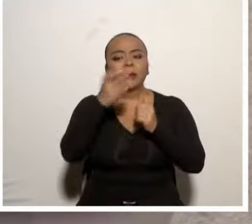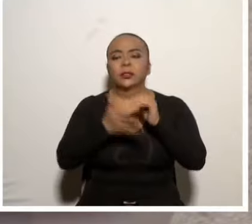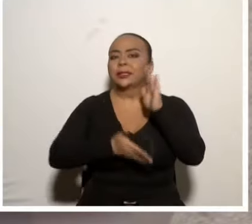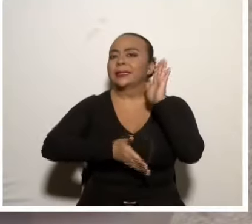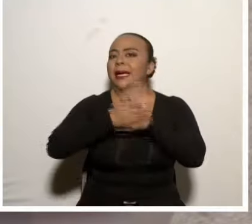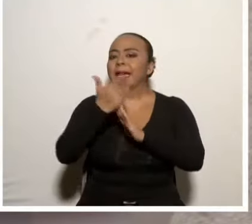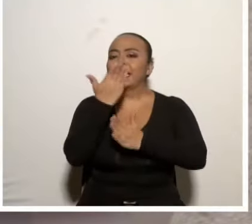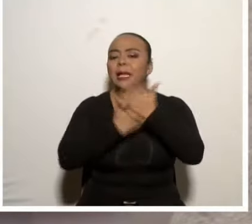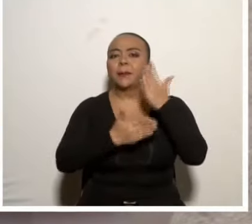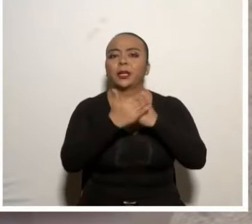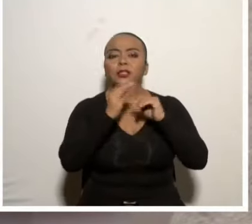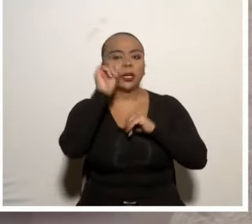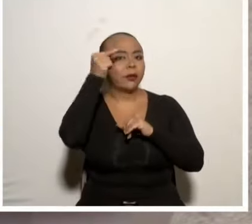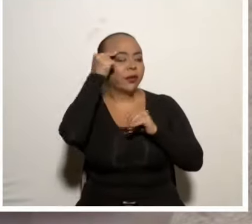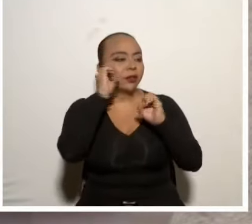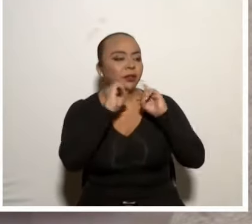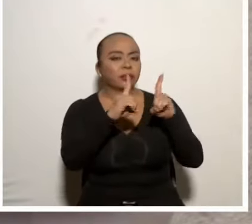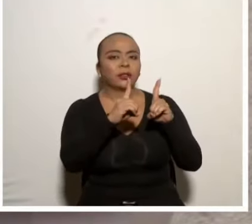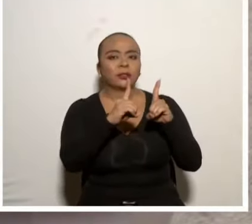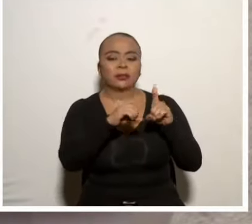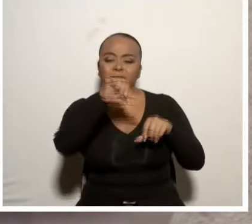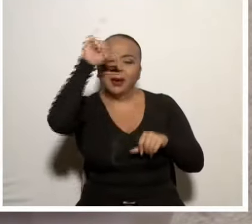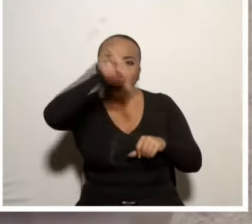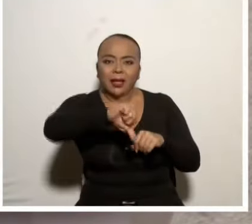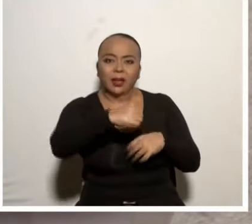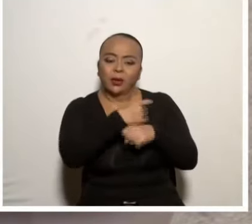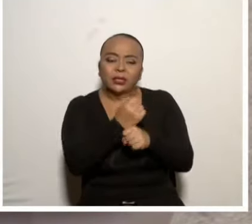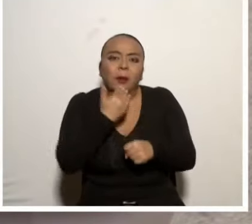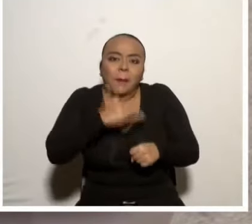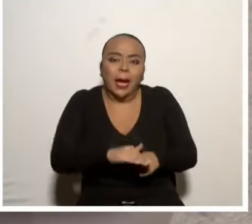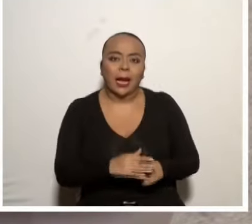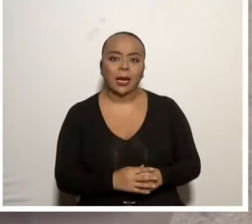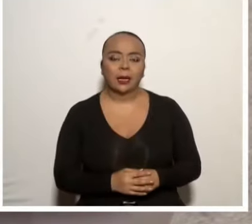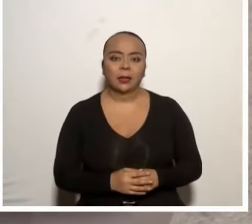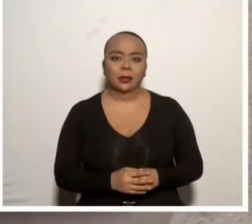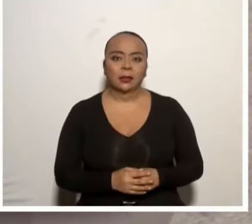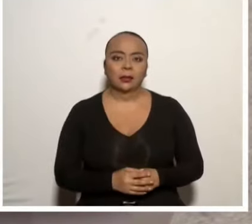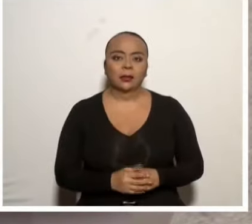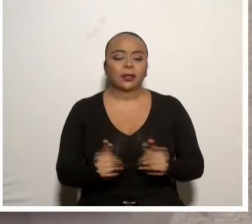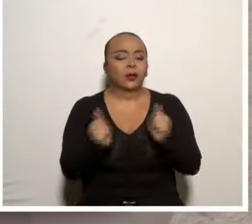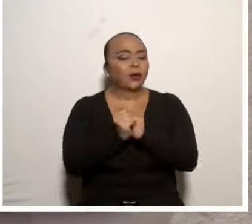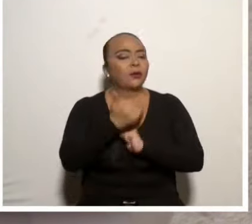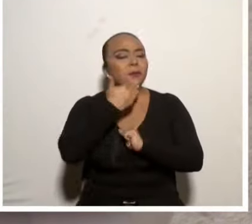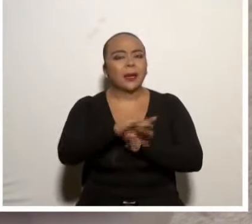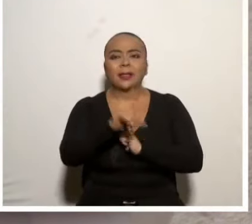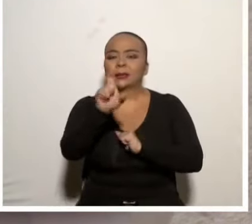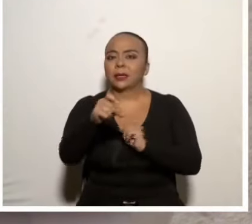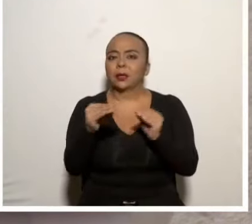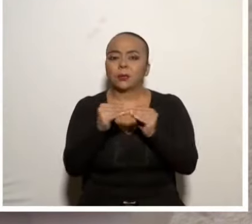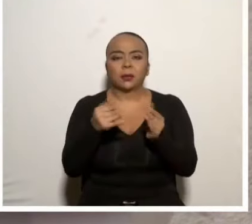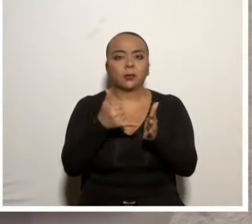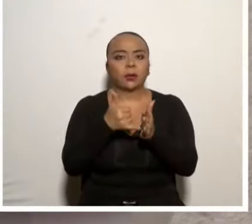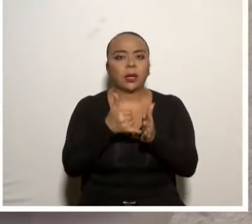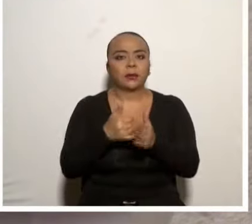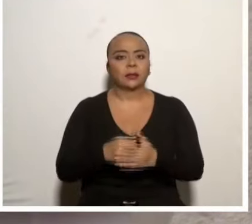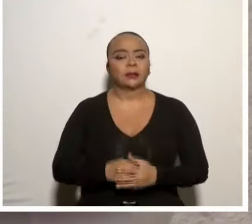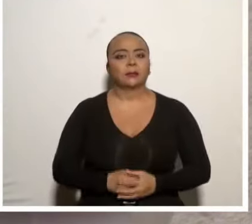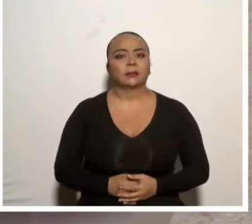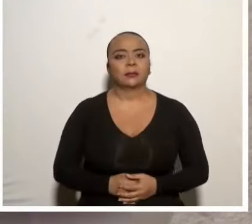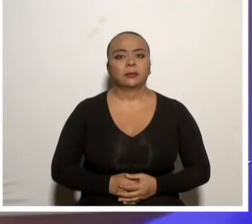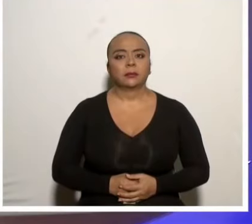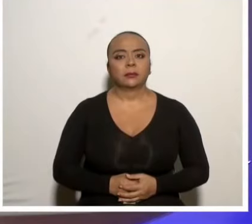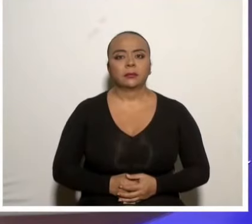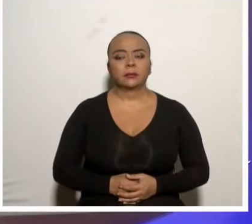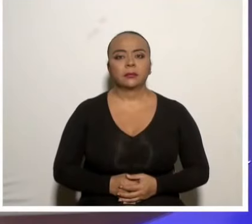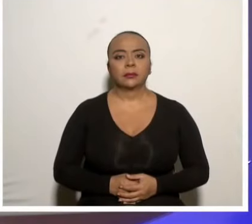manos del Estado de la educación. Fracasó, lo hizo mal, con los más necesitados, los más vulnerables.